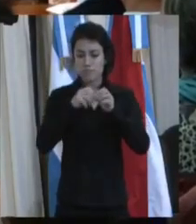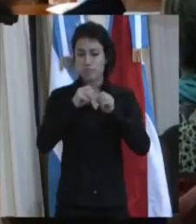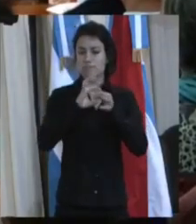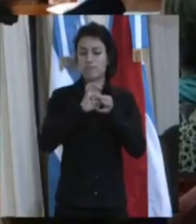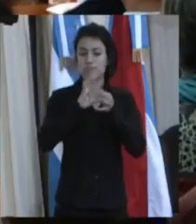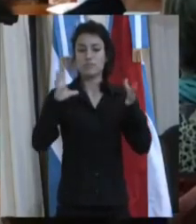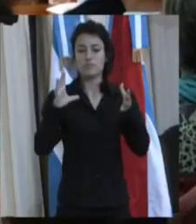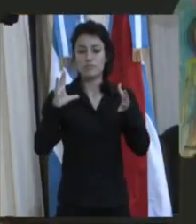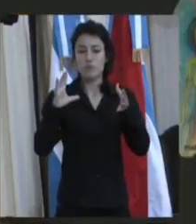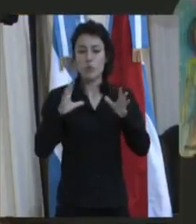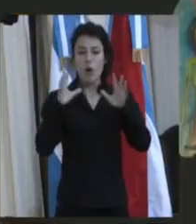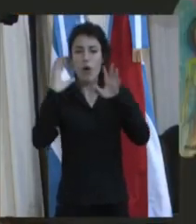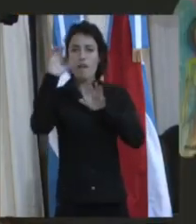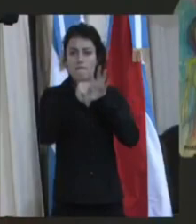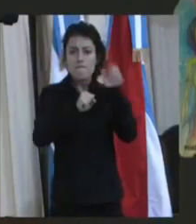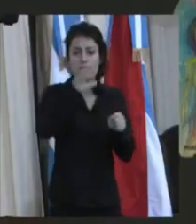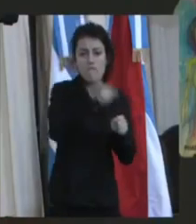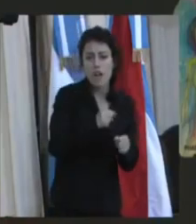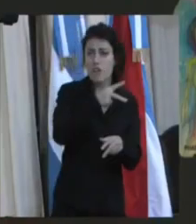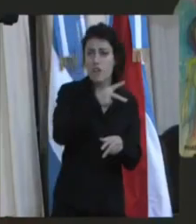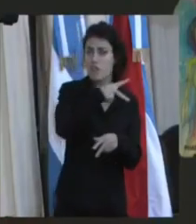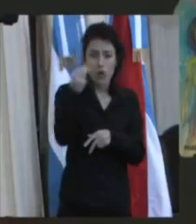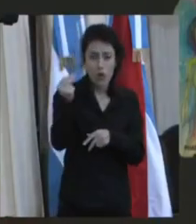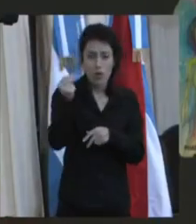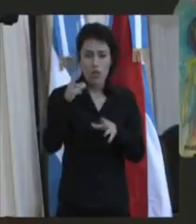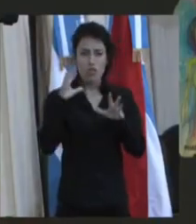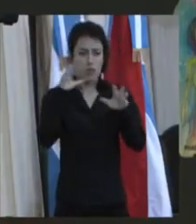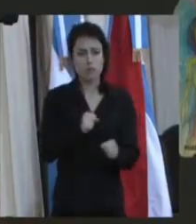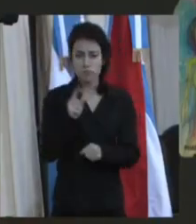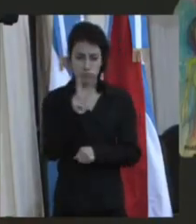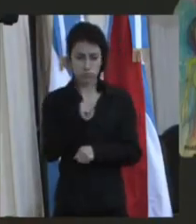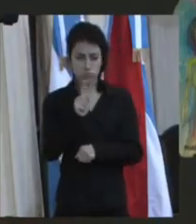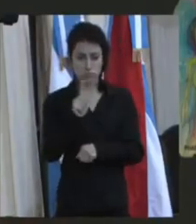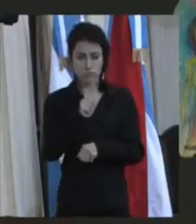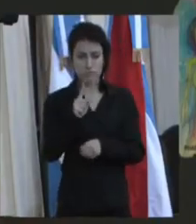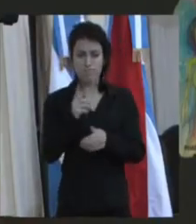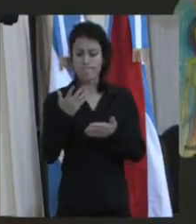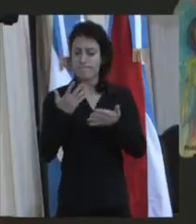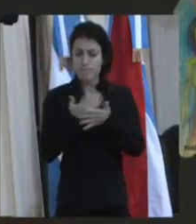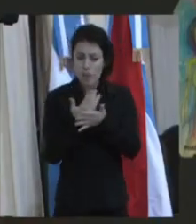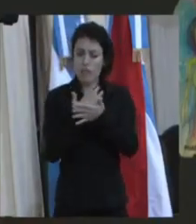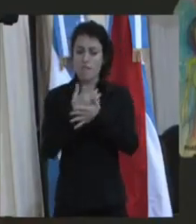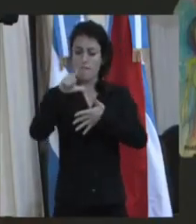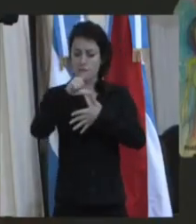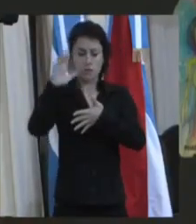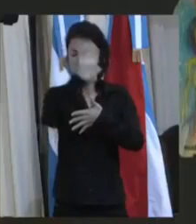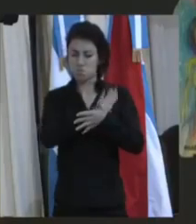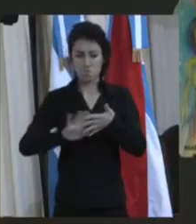al imperialismo o a las relaciones de dominación que sufre Latinoamérica